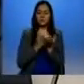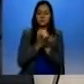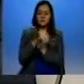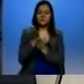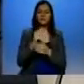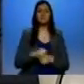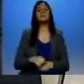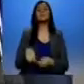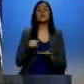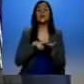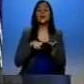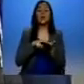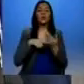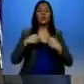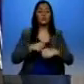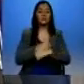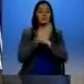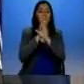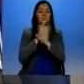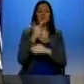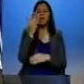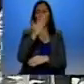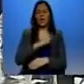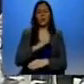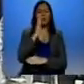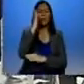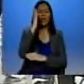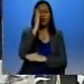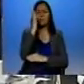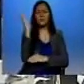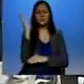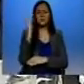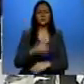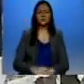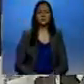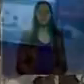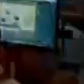La reunión de gabinete virtual concluyó pasado el mediodía. Romel Garzón, Cámara Noticias.